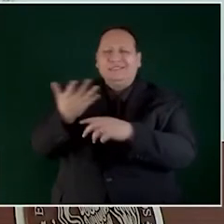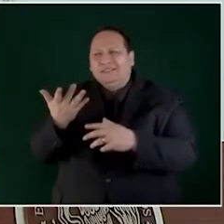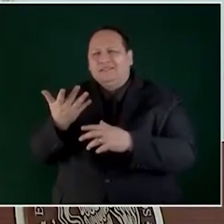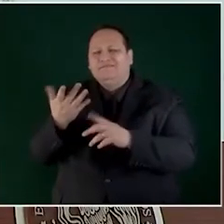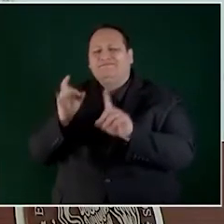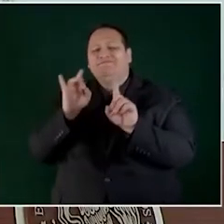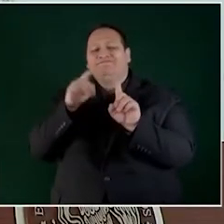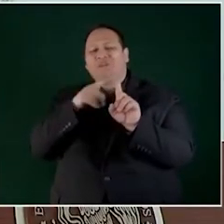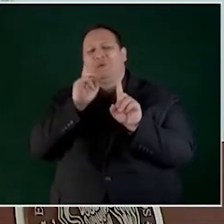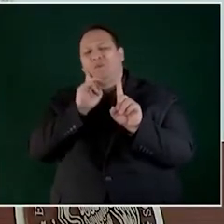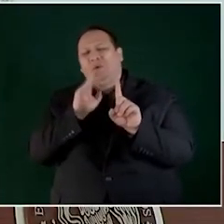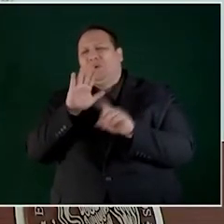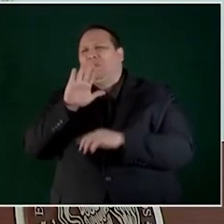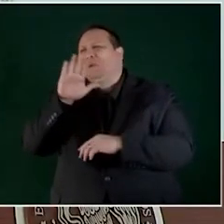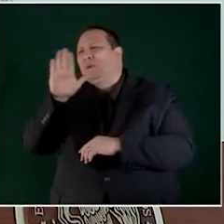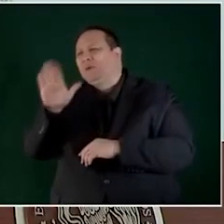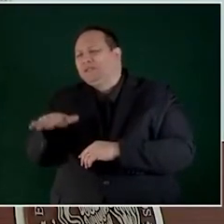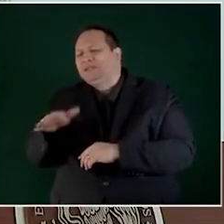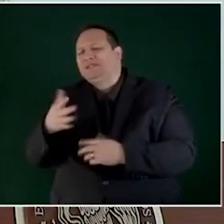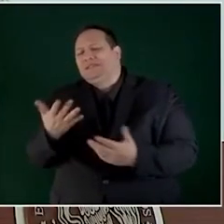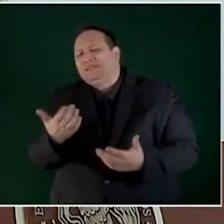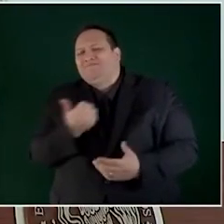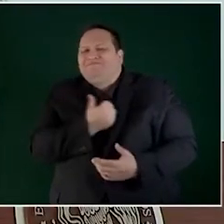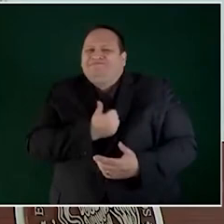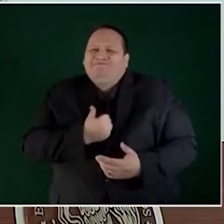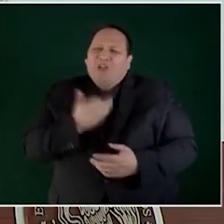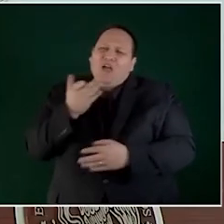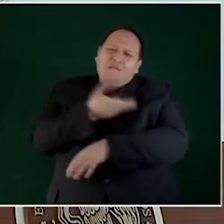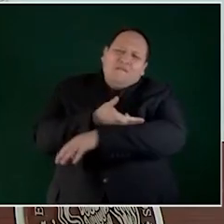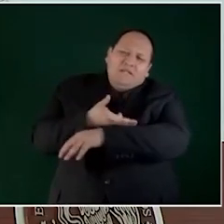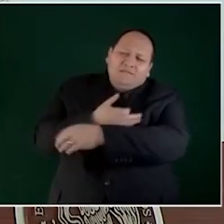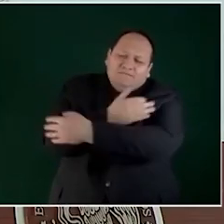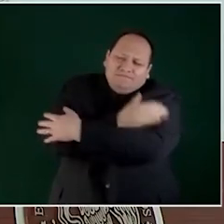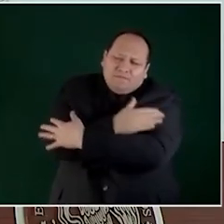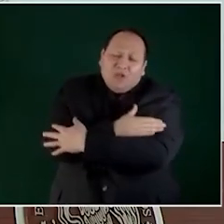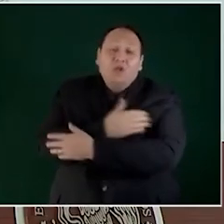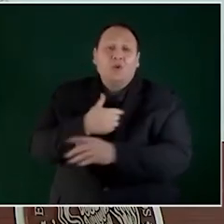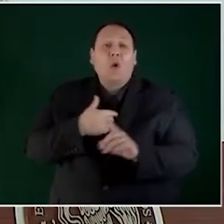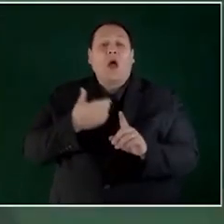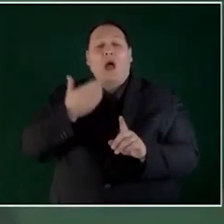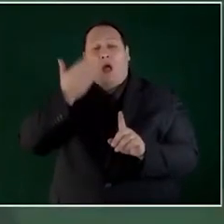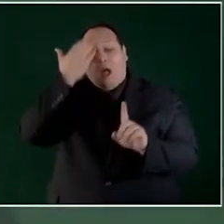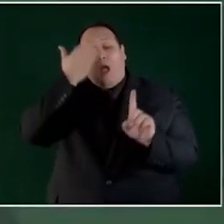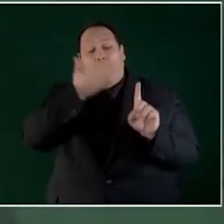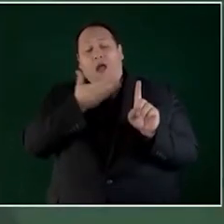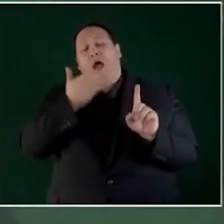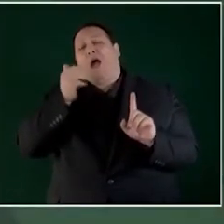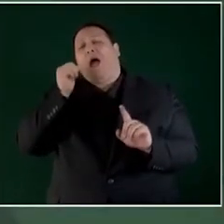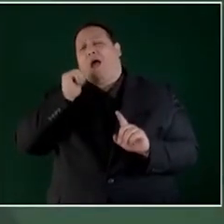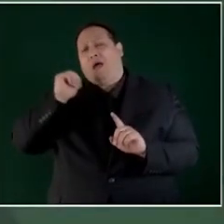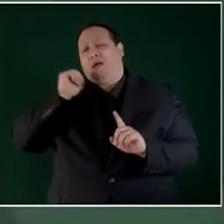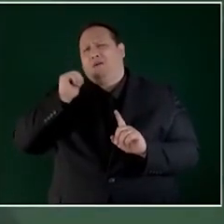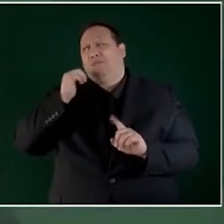Lamento su fallecimiento. Conocí a Carmen